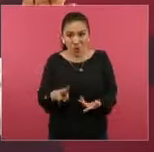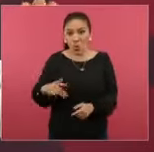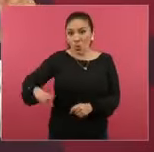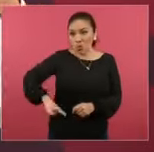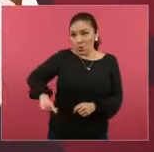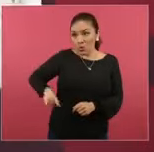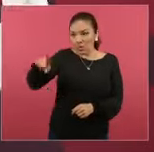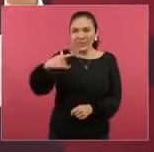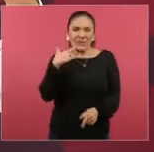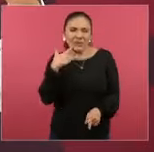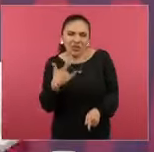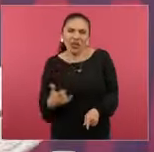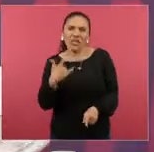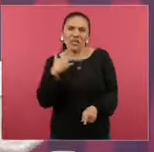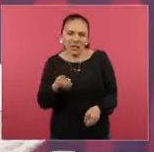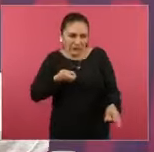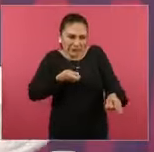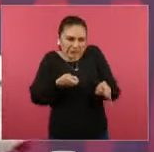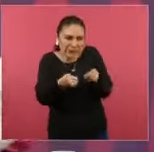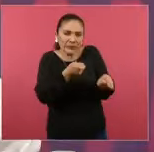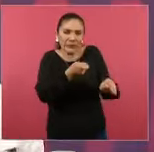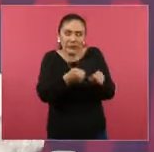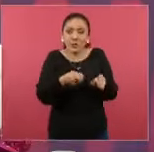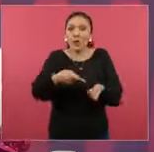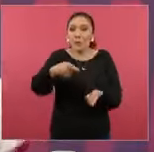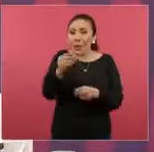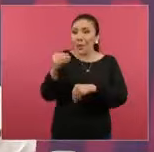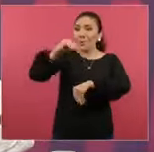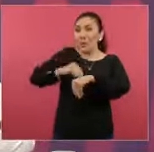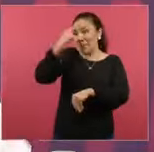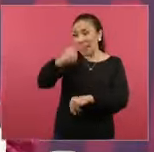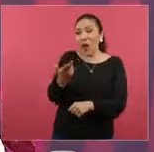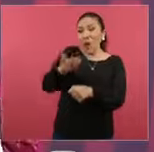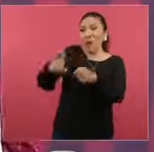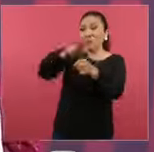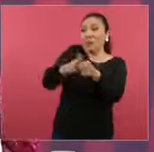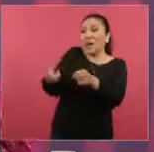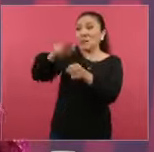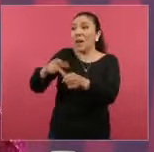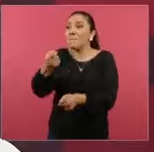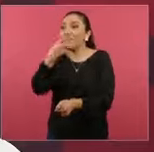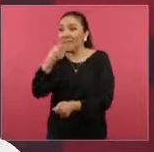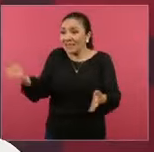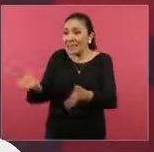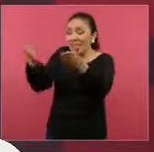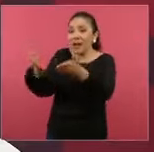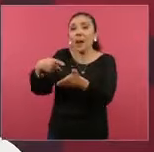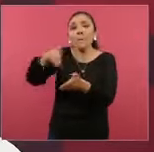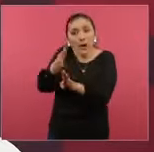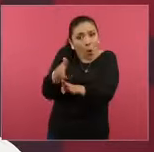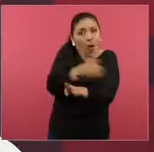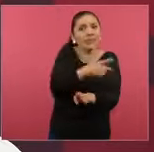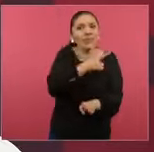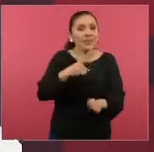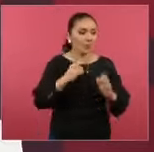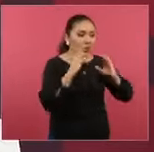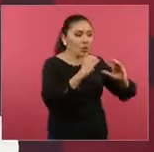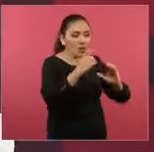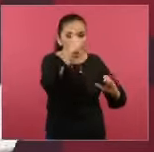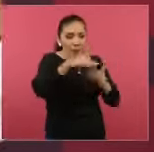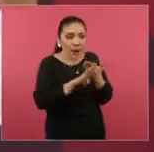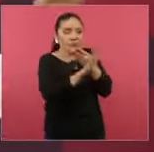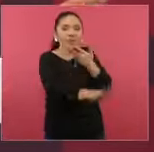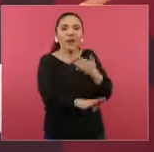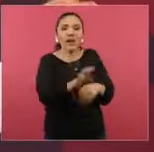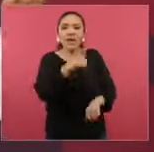gobierno puede funcionar para tener hospitales y medicinas si no trabajamos desde el principio la prevención. Entonces, lo que